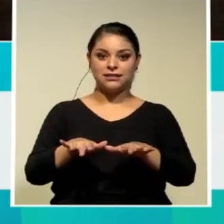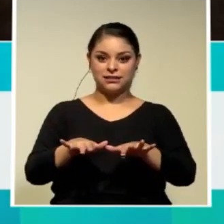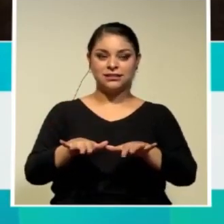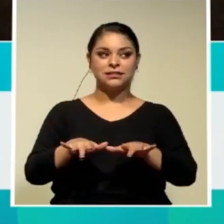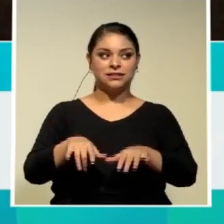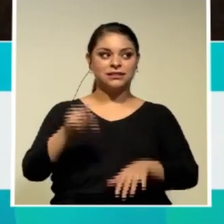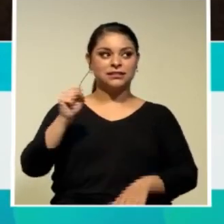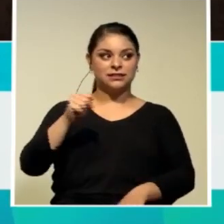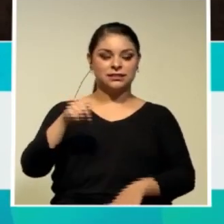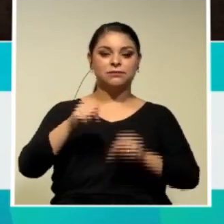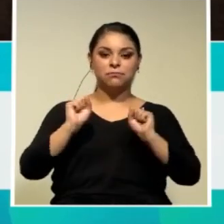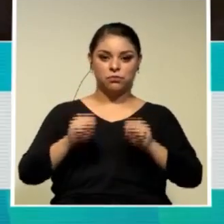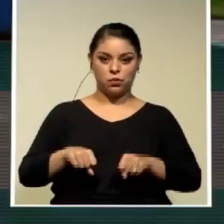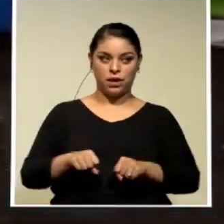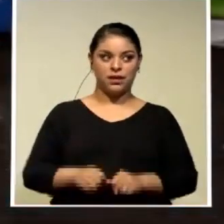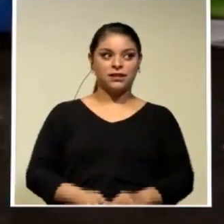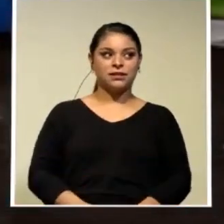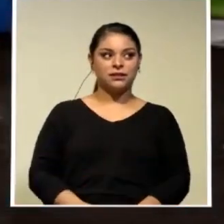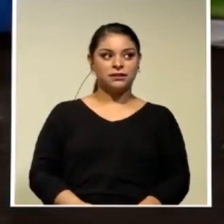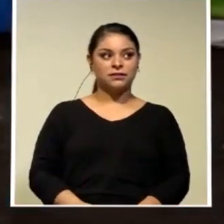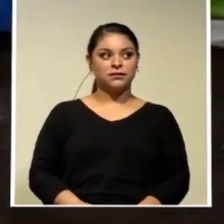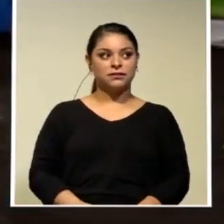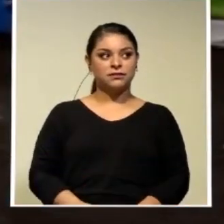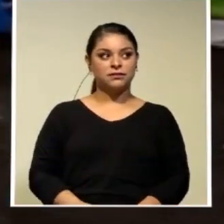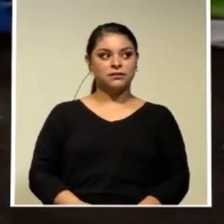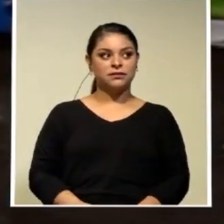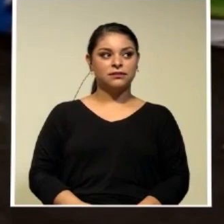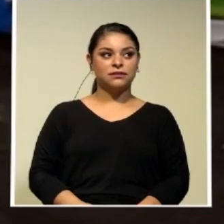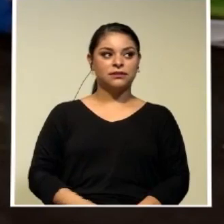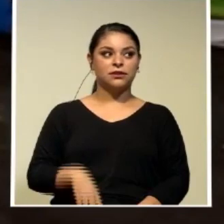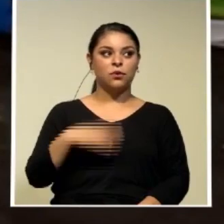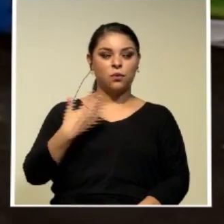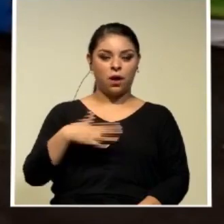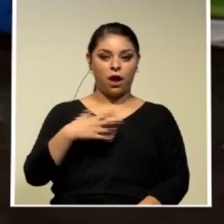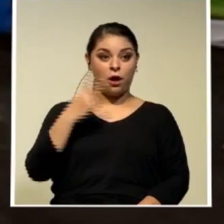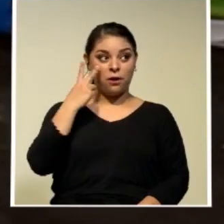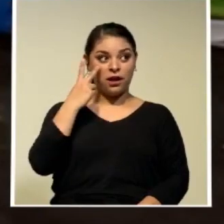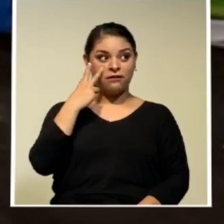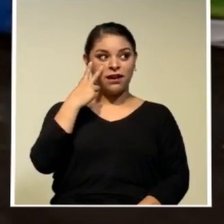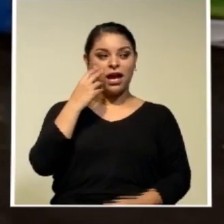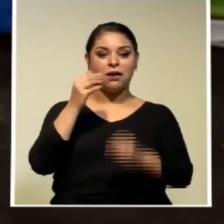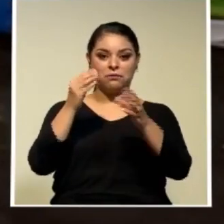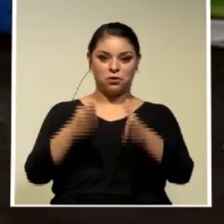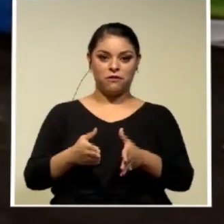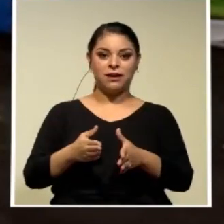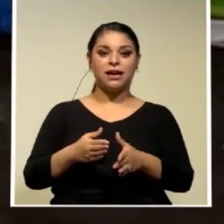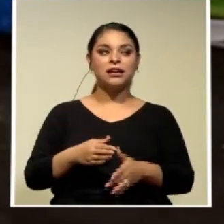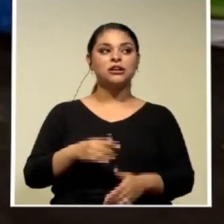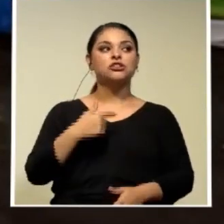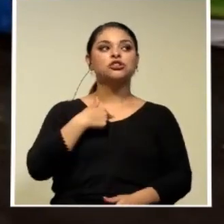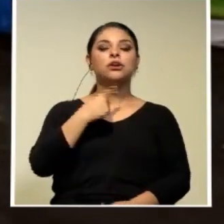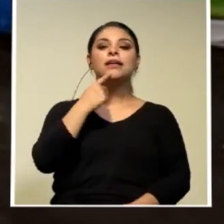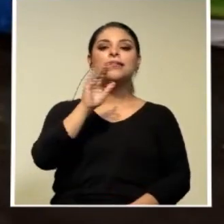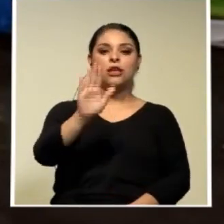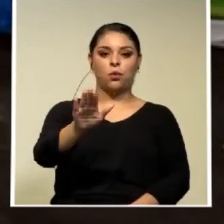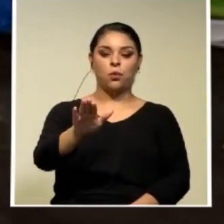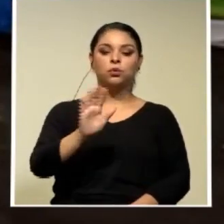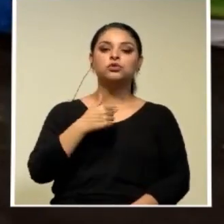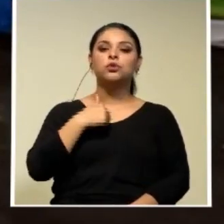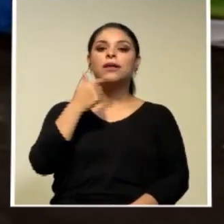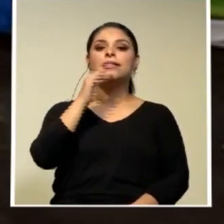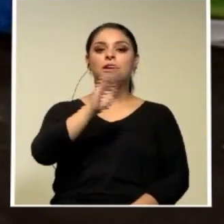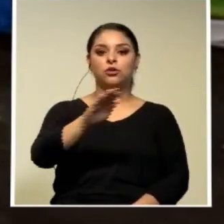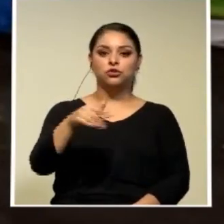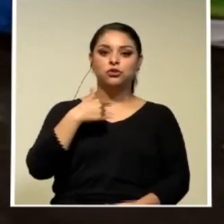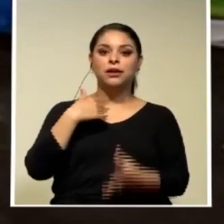¡Oh! ¡Dios mío! ¡Niña Gwen, viste! ¿Qué? Hacia adelante, yo les digo cuándo. A ver, yo quiero ver